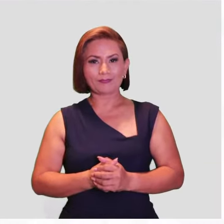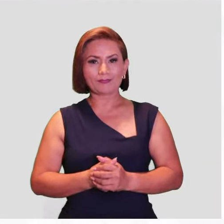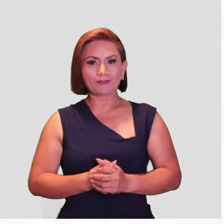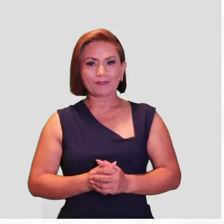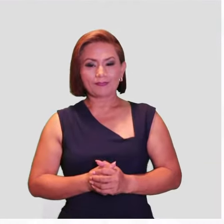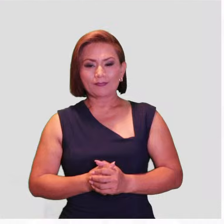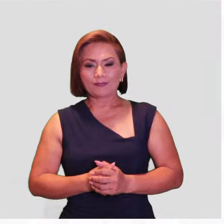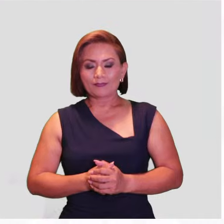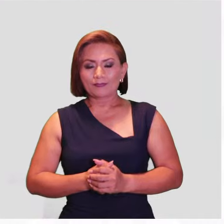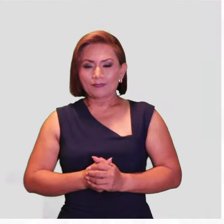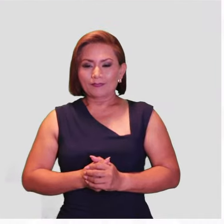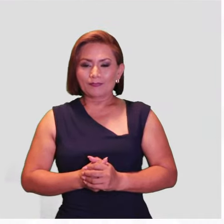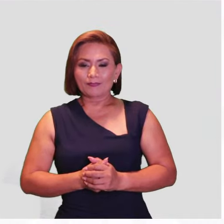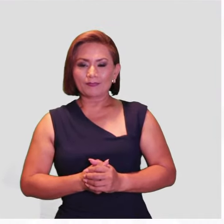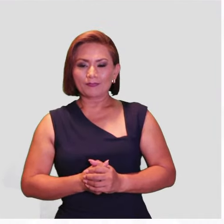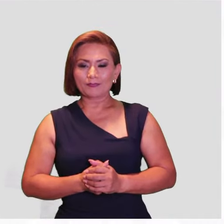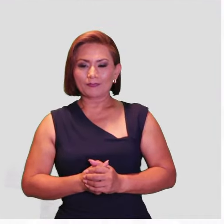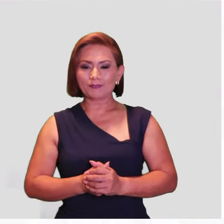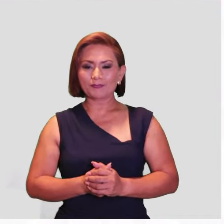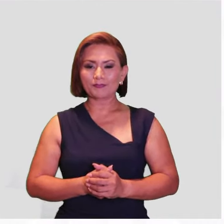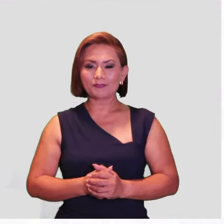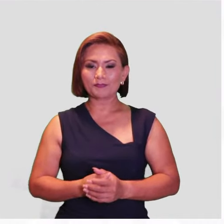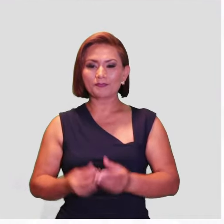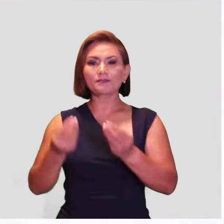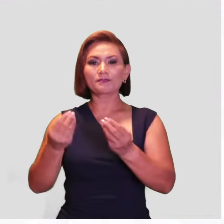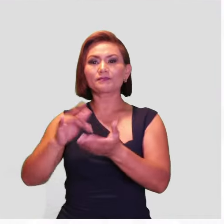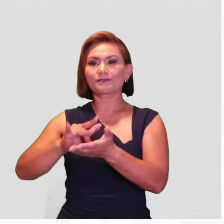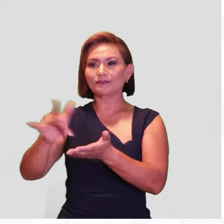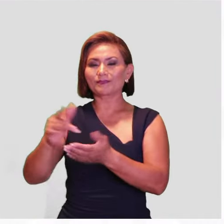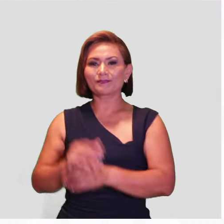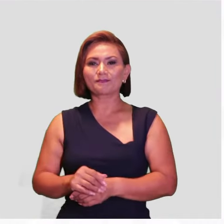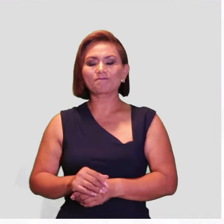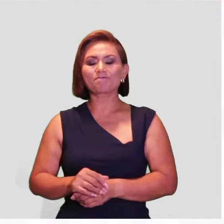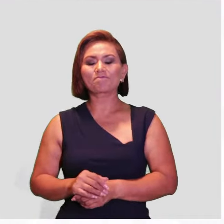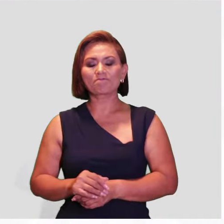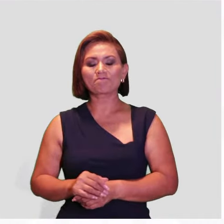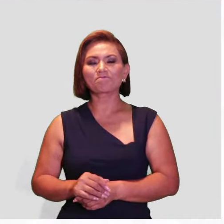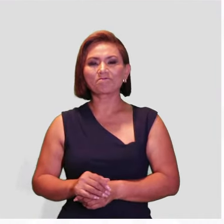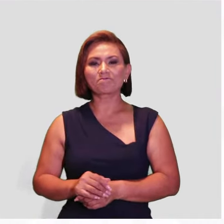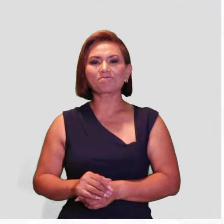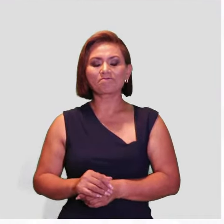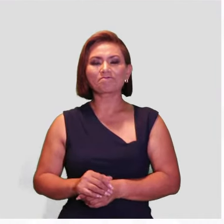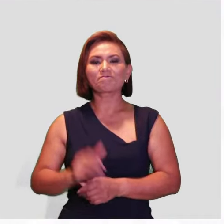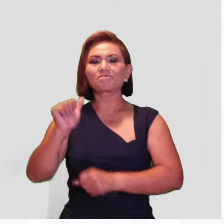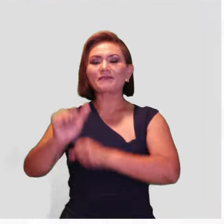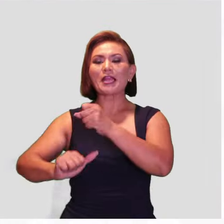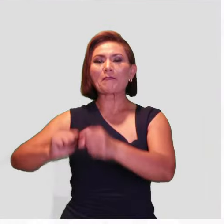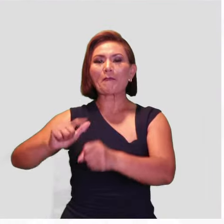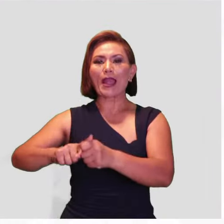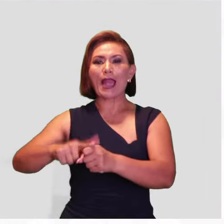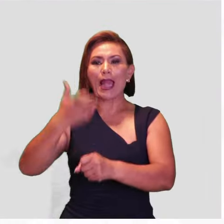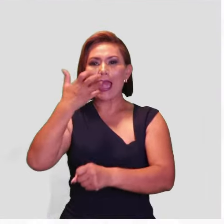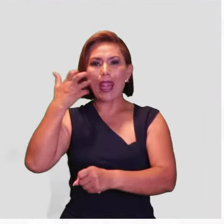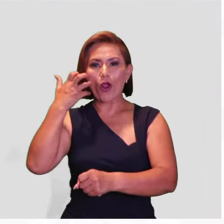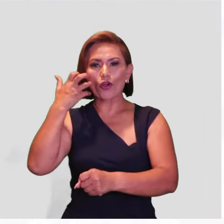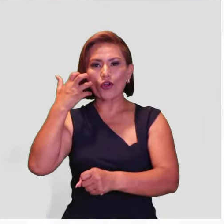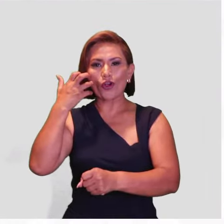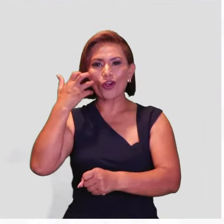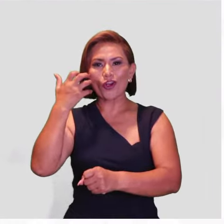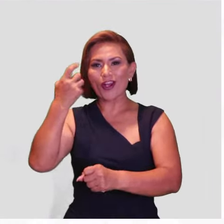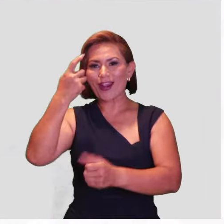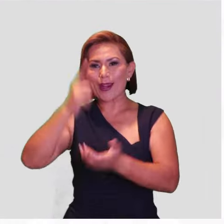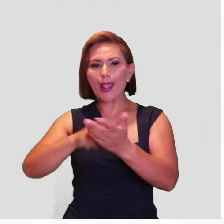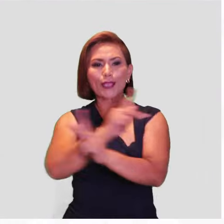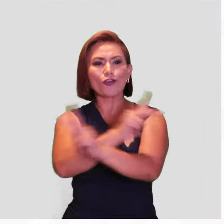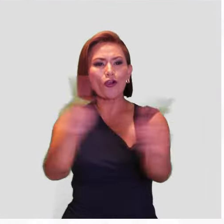escuchamos. Muchas gracias. El León cree que todos son de su condición. Aquí no es Tepito, aquí es San Juan.